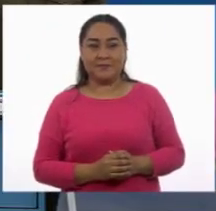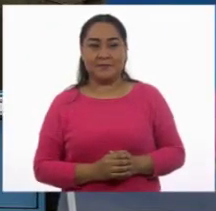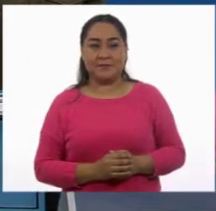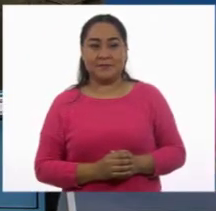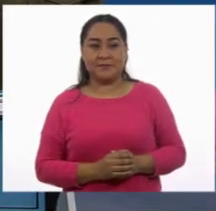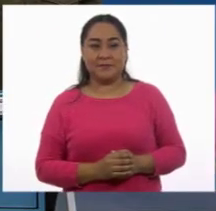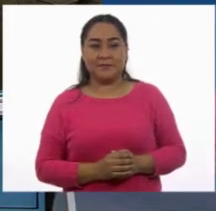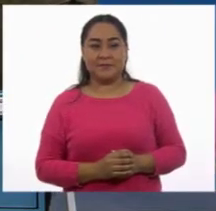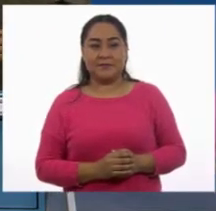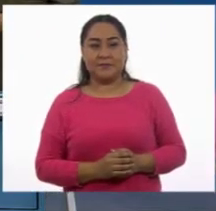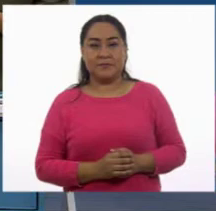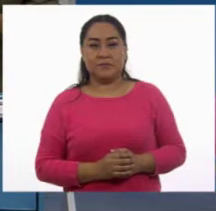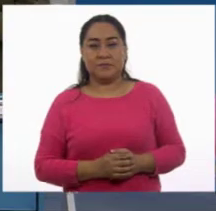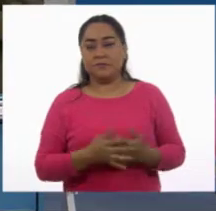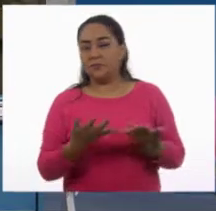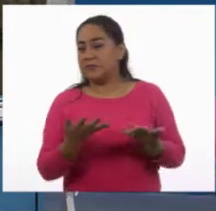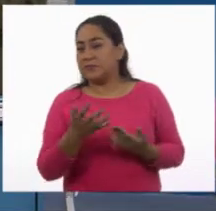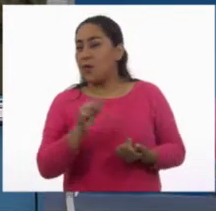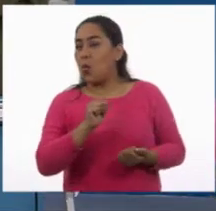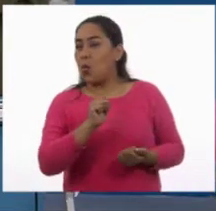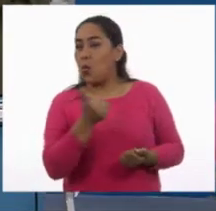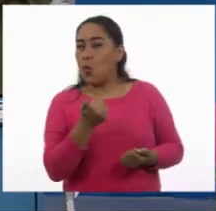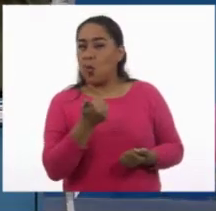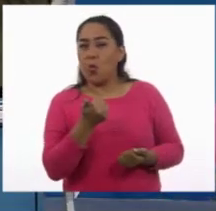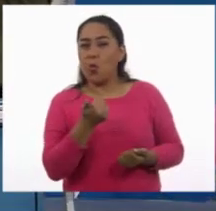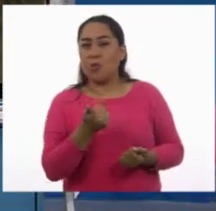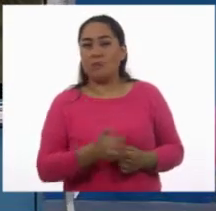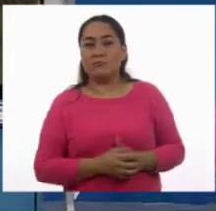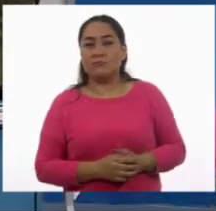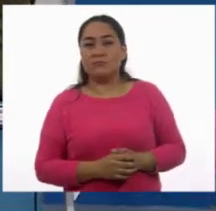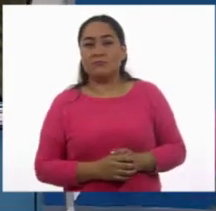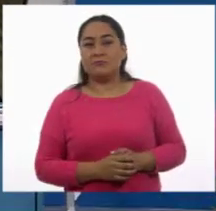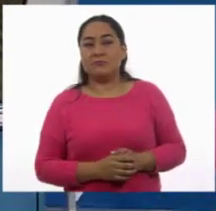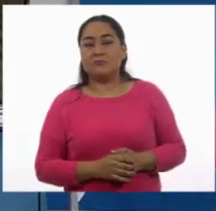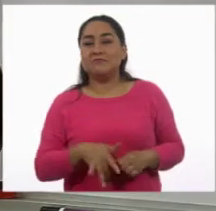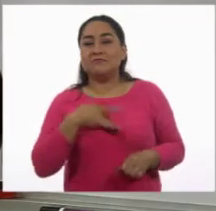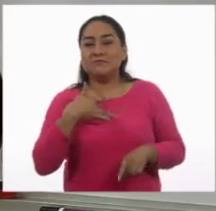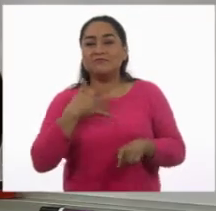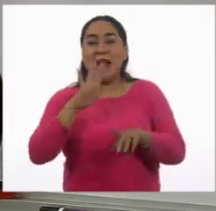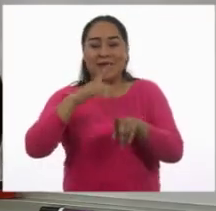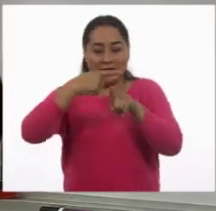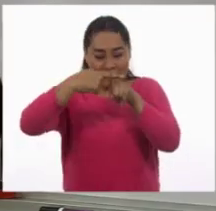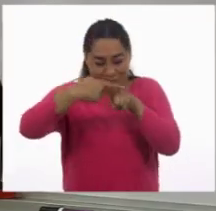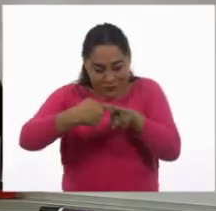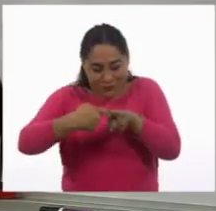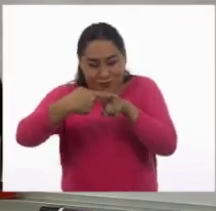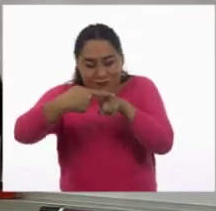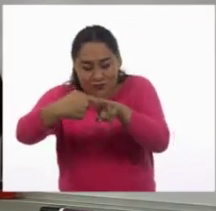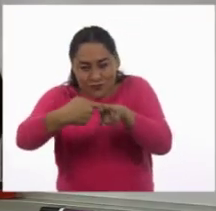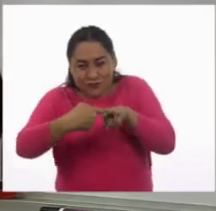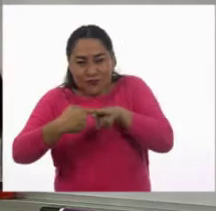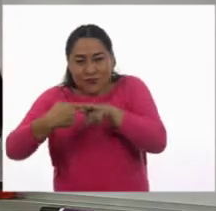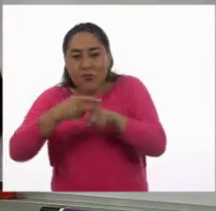Este lo voy a colocar en la coordenada. A ver.